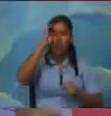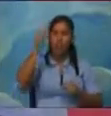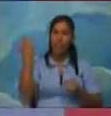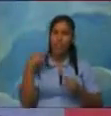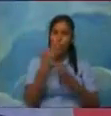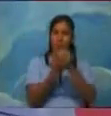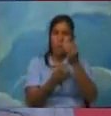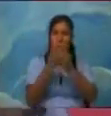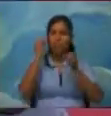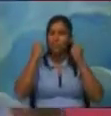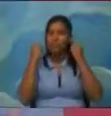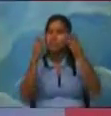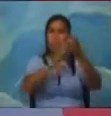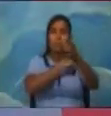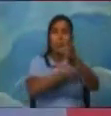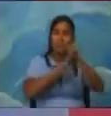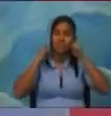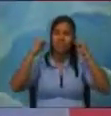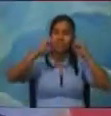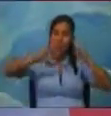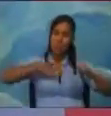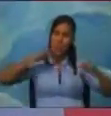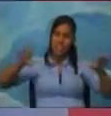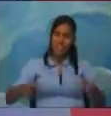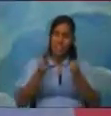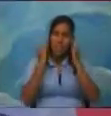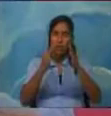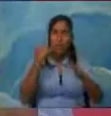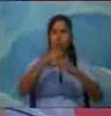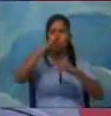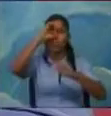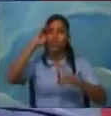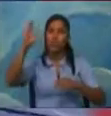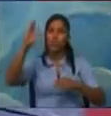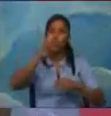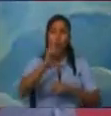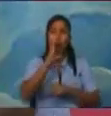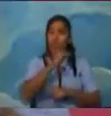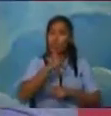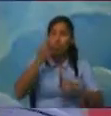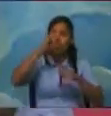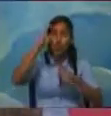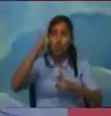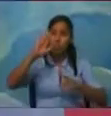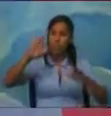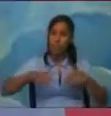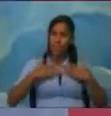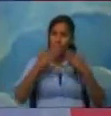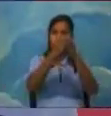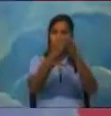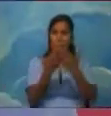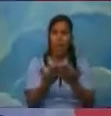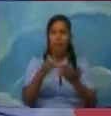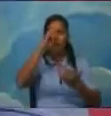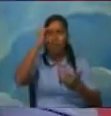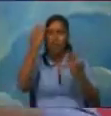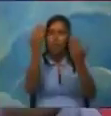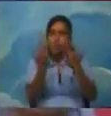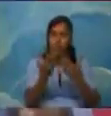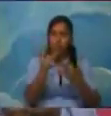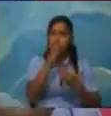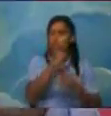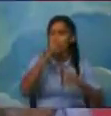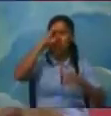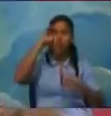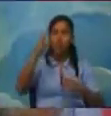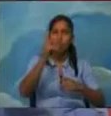mano tan poderosa. No hay un Dios que pueda salvar como nuestro Dios. No hay un Dios que nos pueda dar una palabra como nos la da Dios. No hay un Dios que tenga su